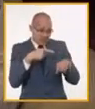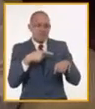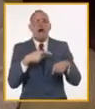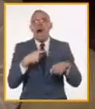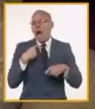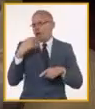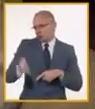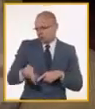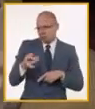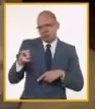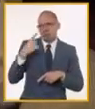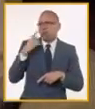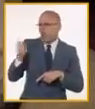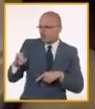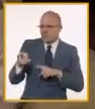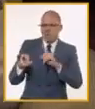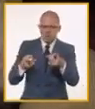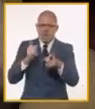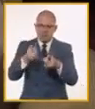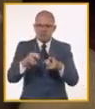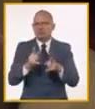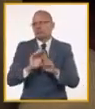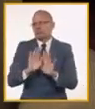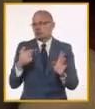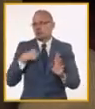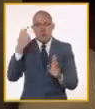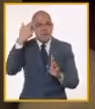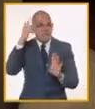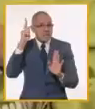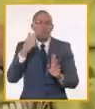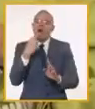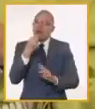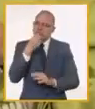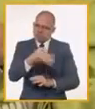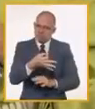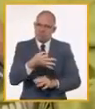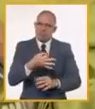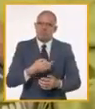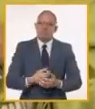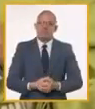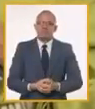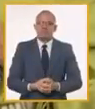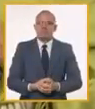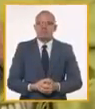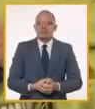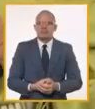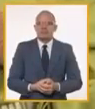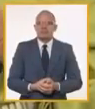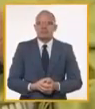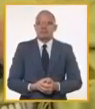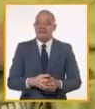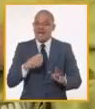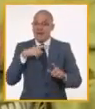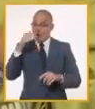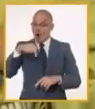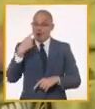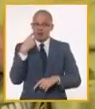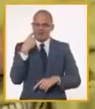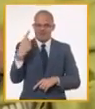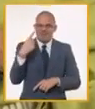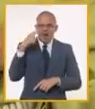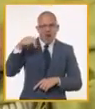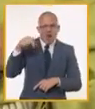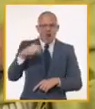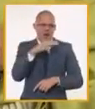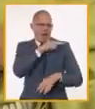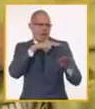correcto, hacer esto, hacer lo otro. Yo di mi opinión en ese sentido. Es decir, ¿Y cómo ve usted hoy la dirección del país,